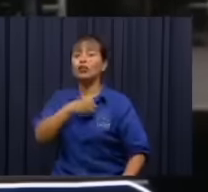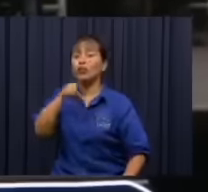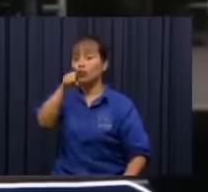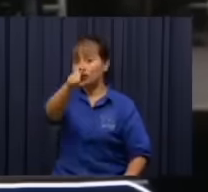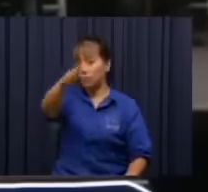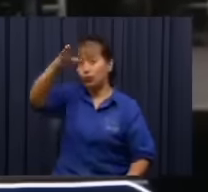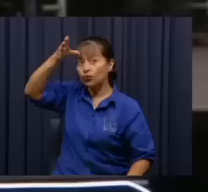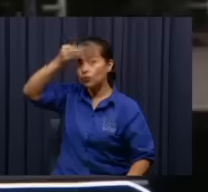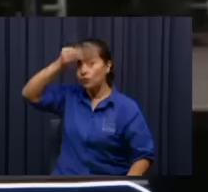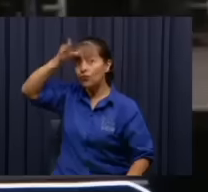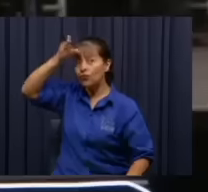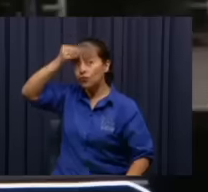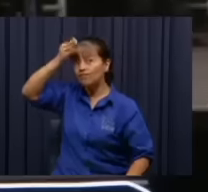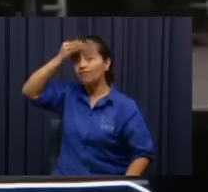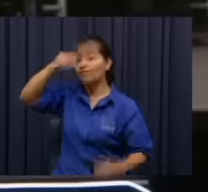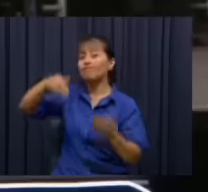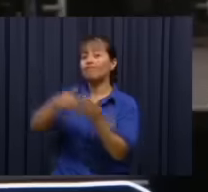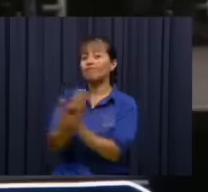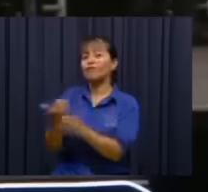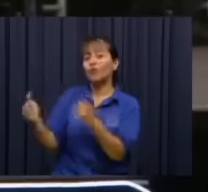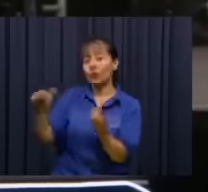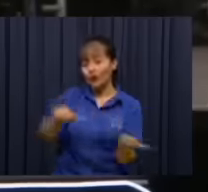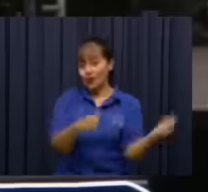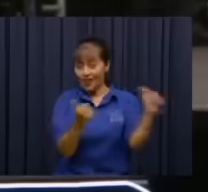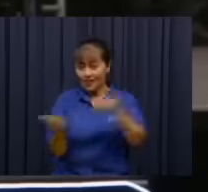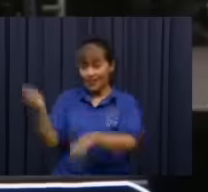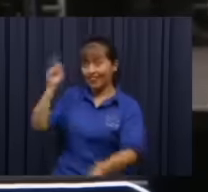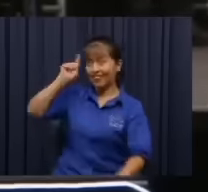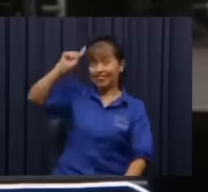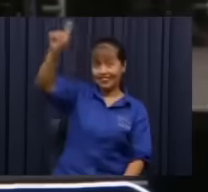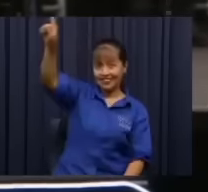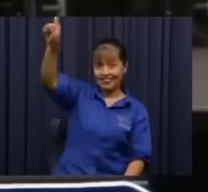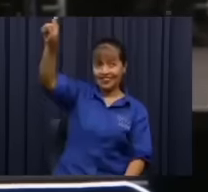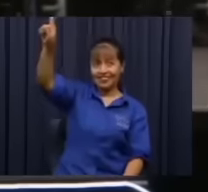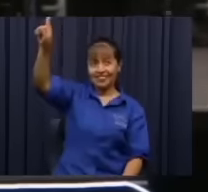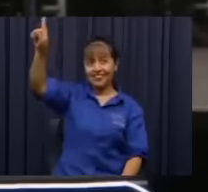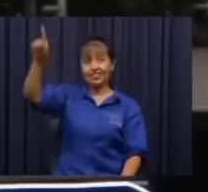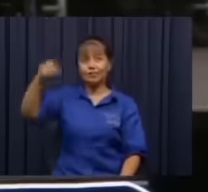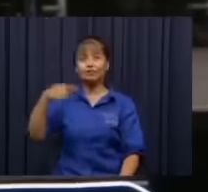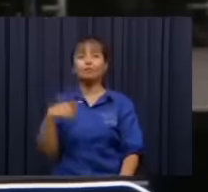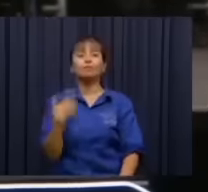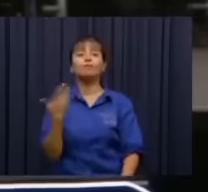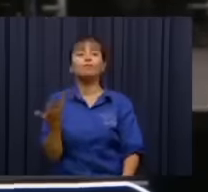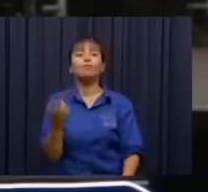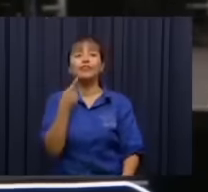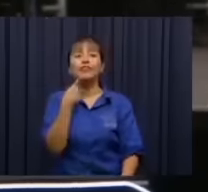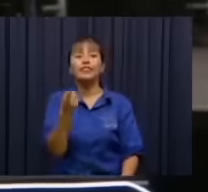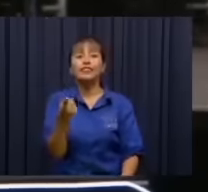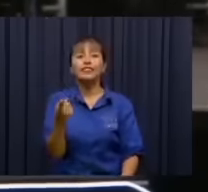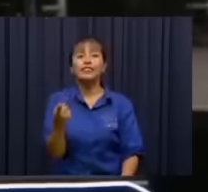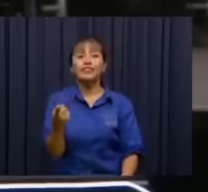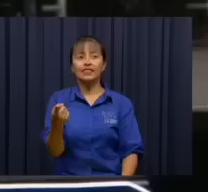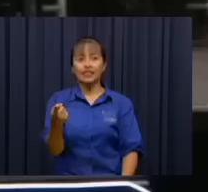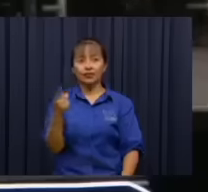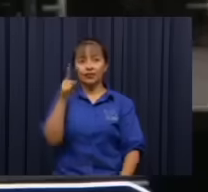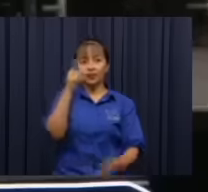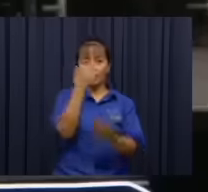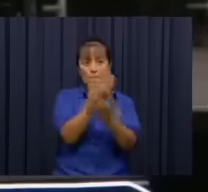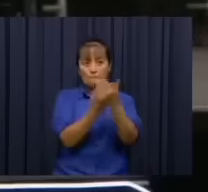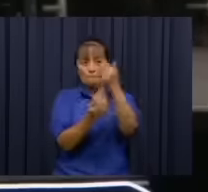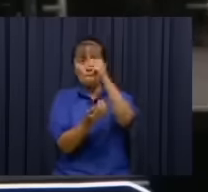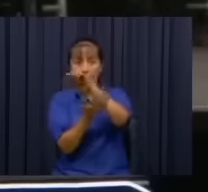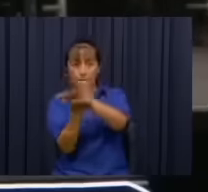Lo dije en la mañana y dice: traigo mis manos llenas de